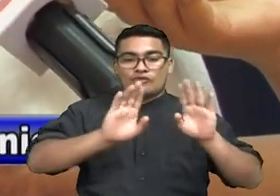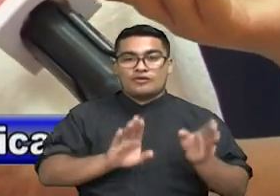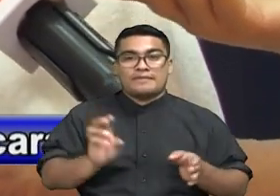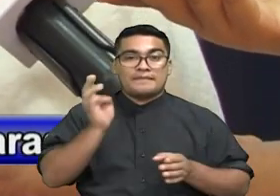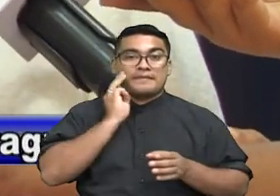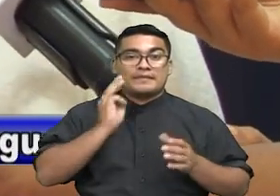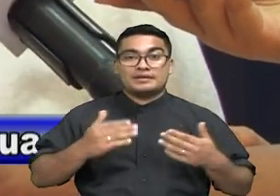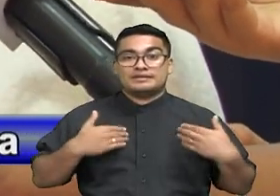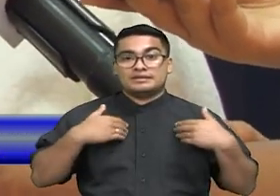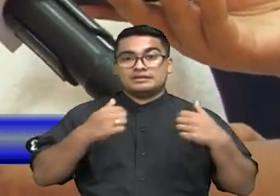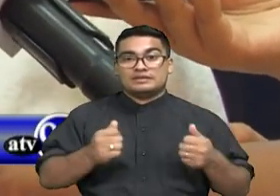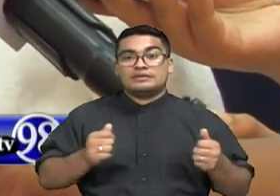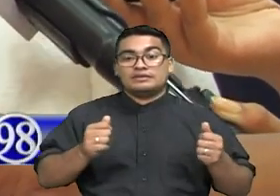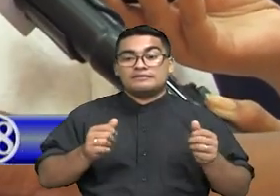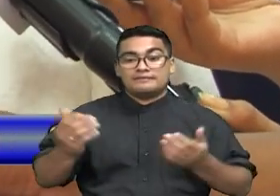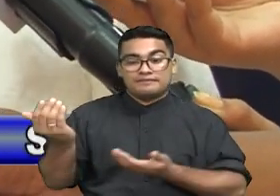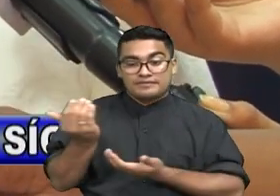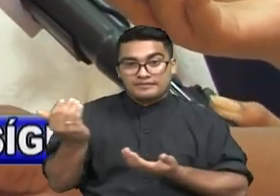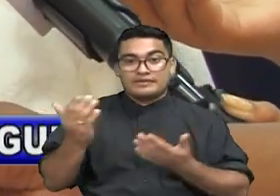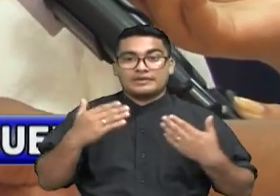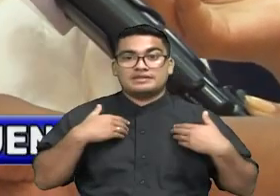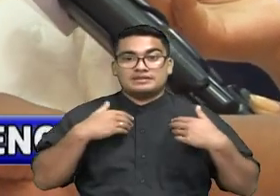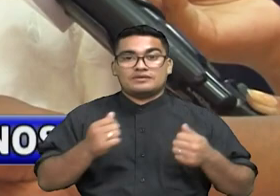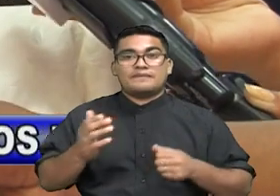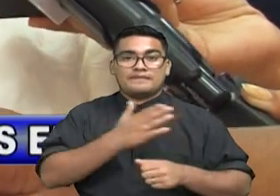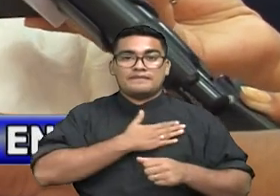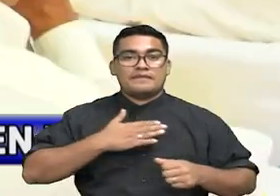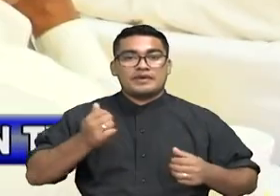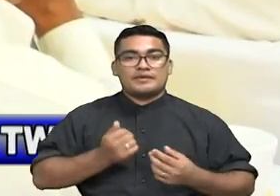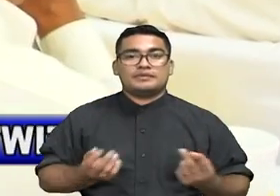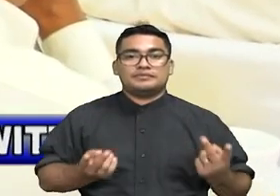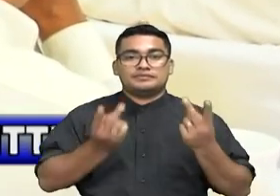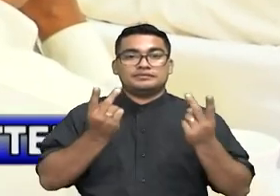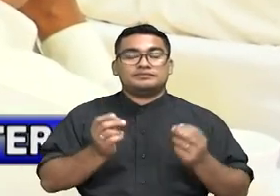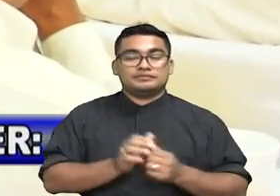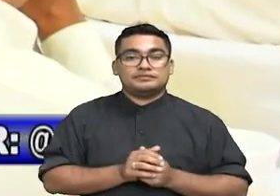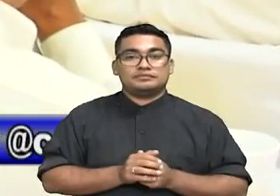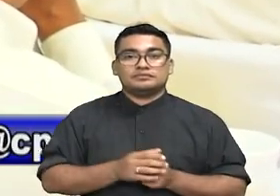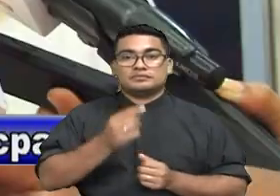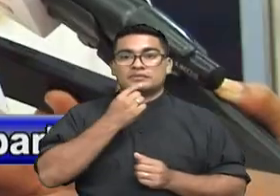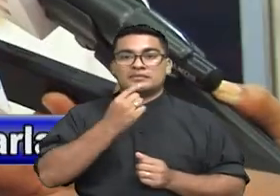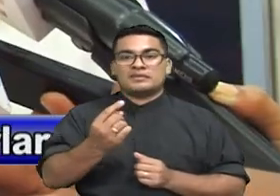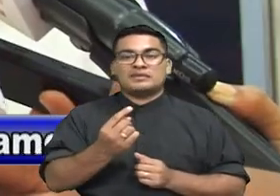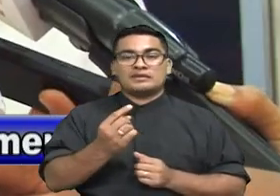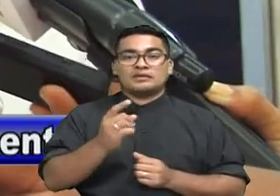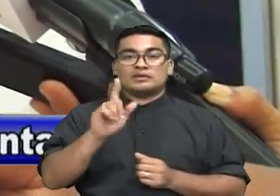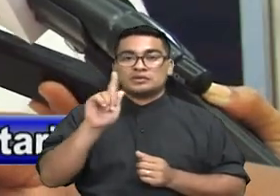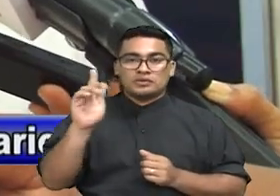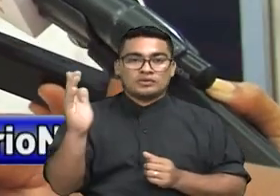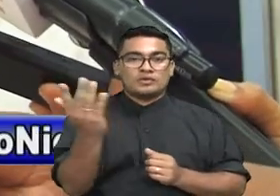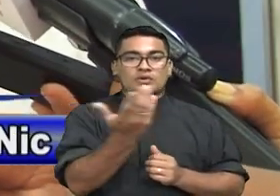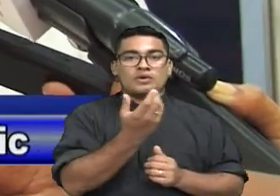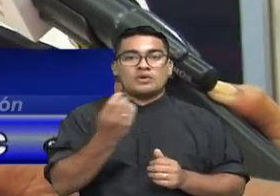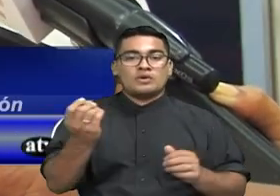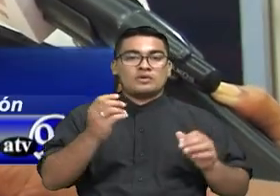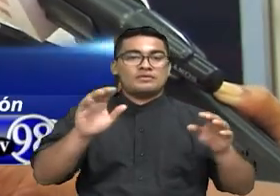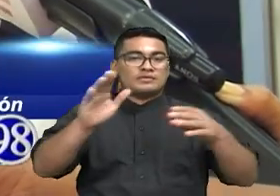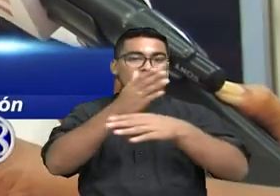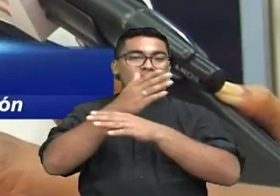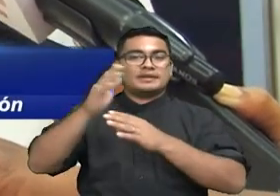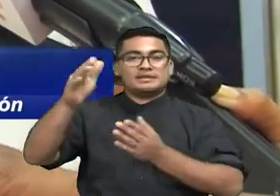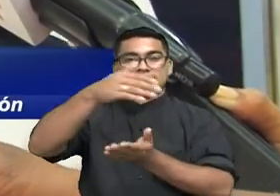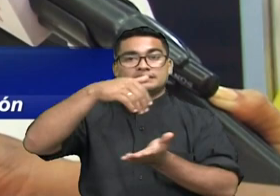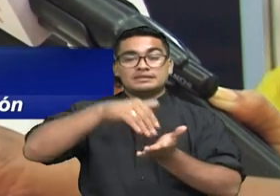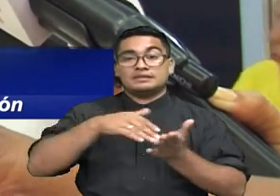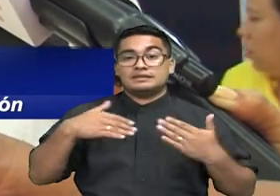y la salud del bebé y mejorarle su calidad de vida. Se trata que todos hagamos o todas las unidades de salud